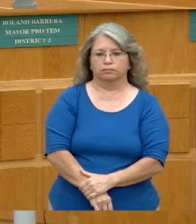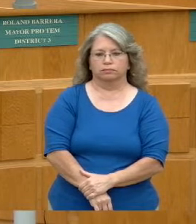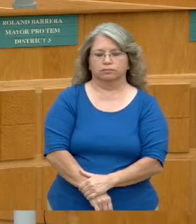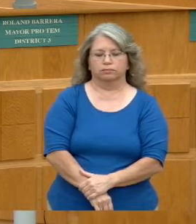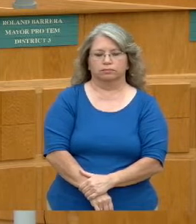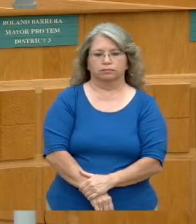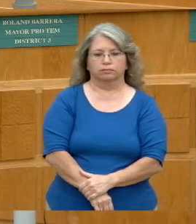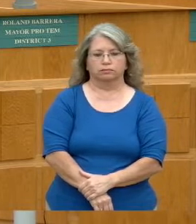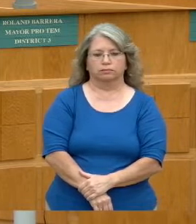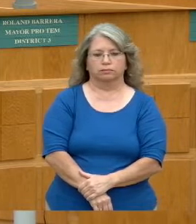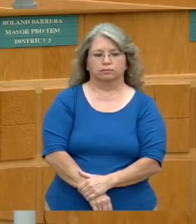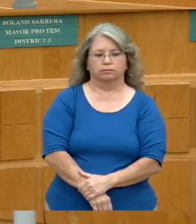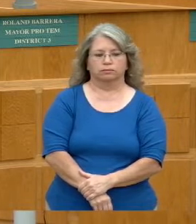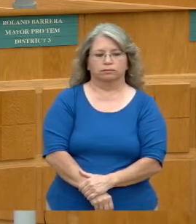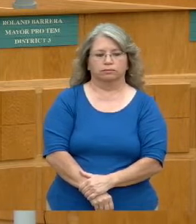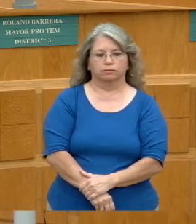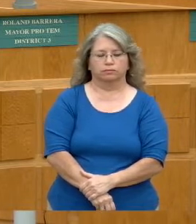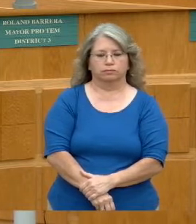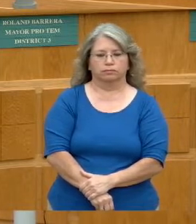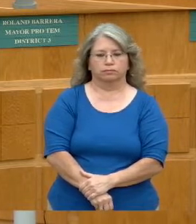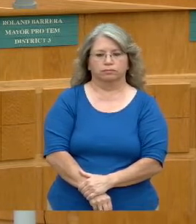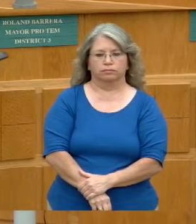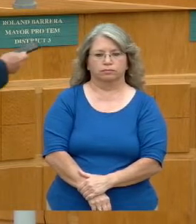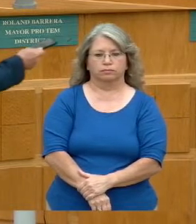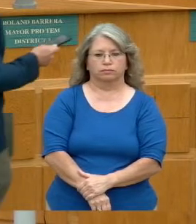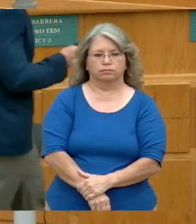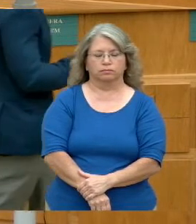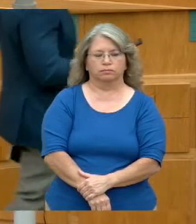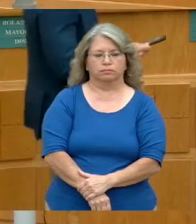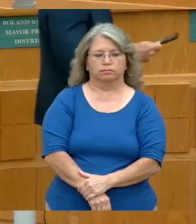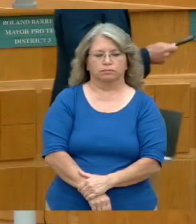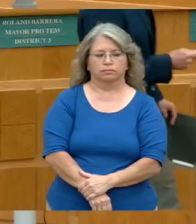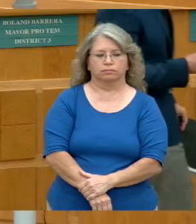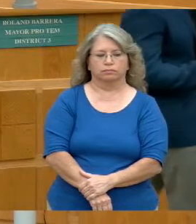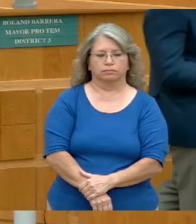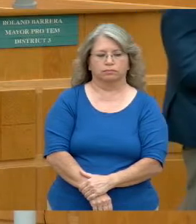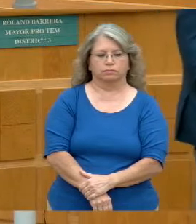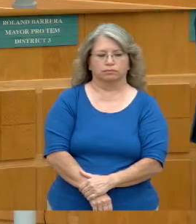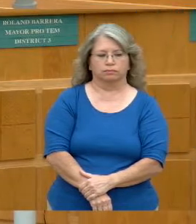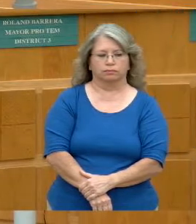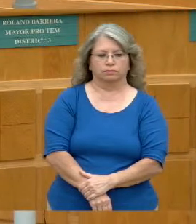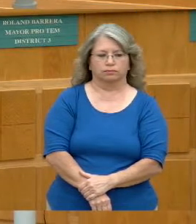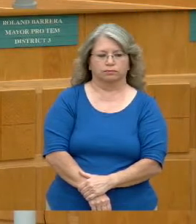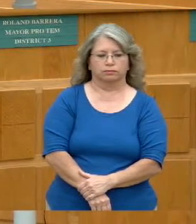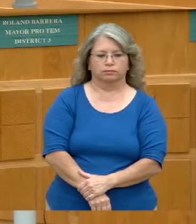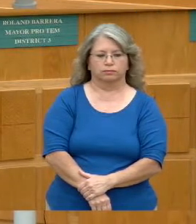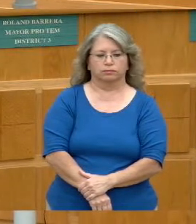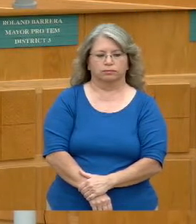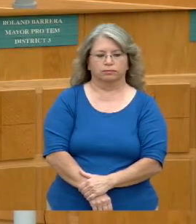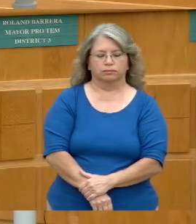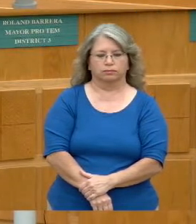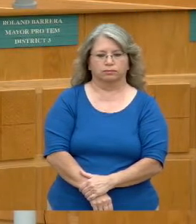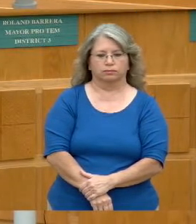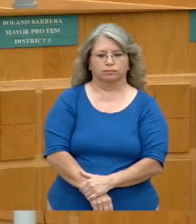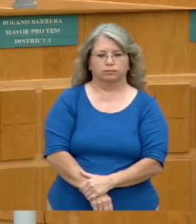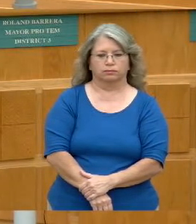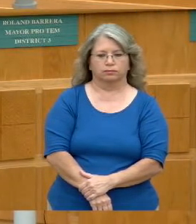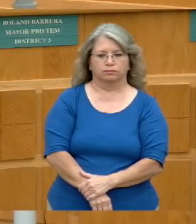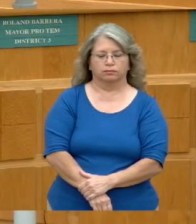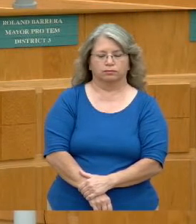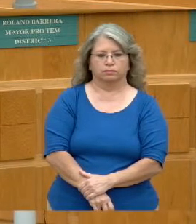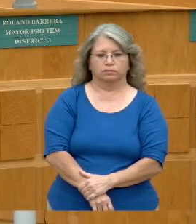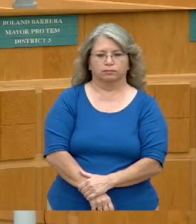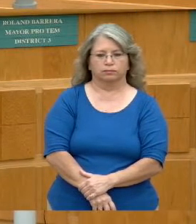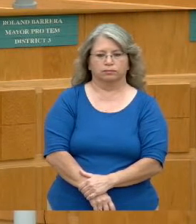es de 3.37% de positivos y es de estar orgullosos. Quiero agradecer a aquellas personas que han realizado donaciones, mismas que serán